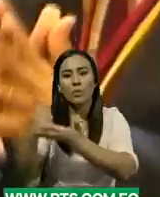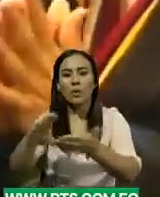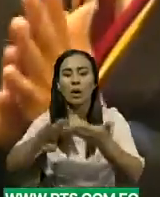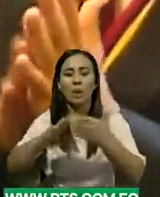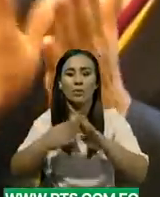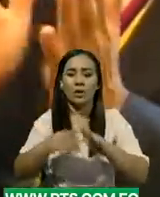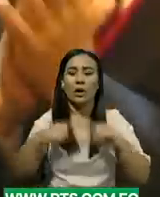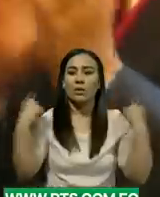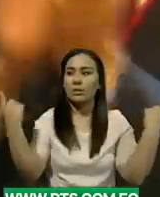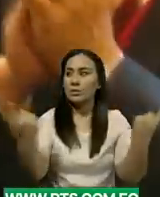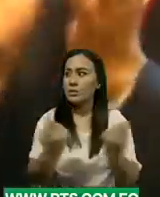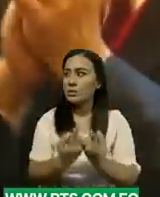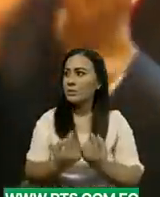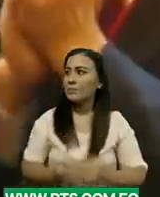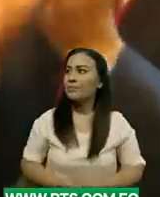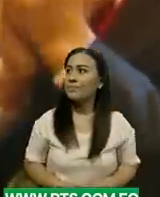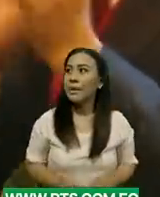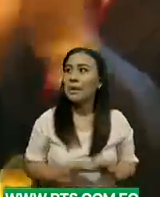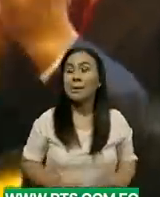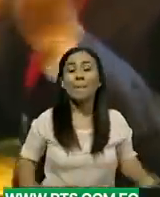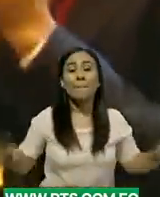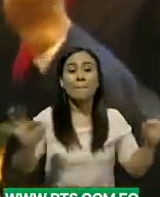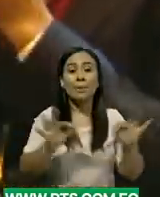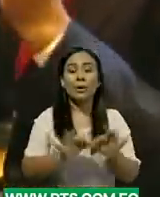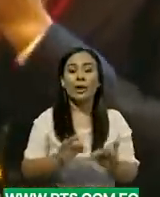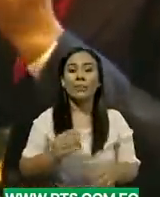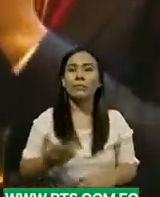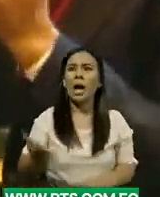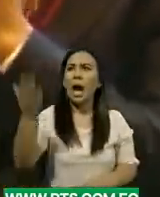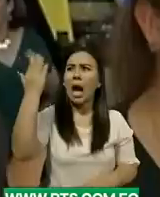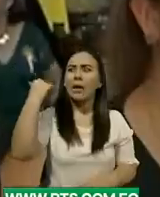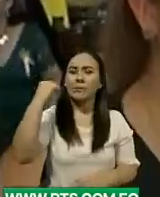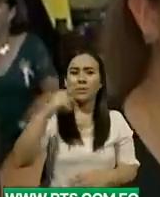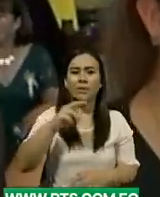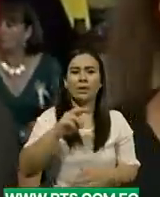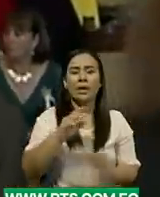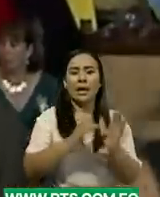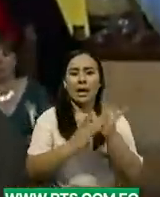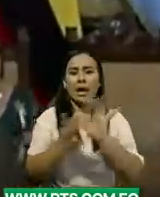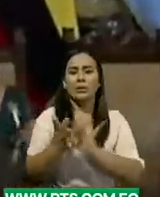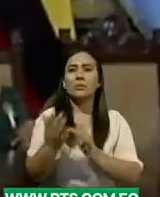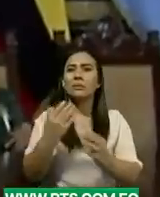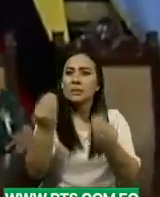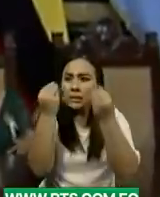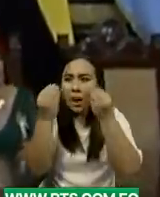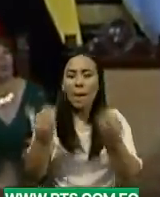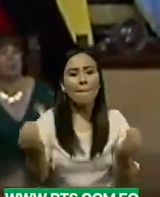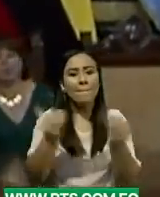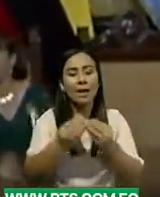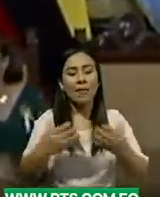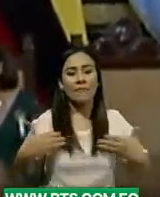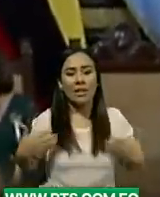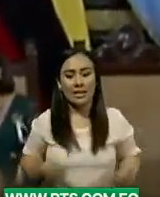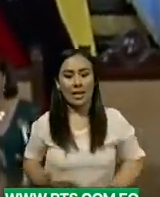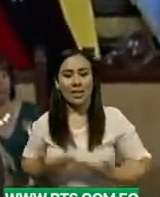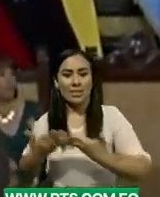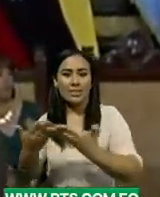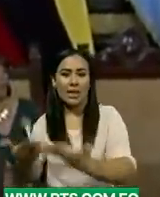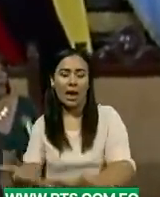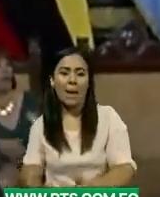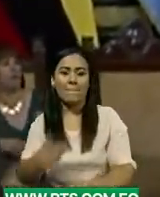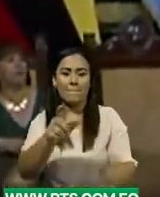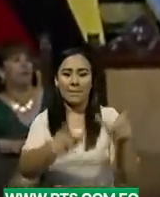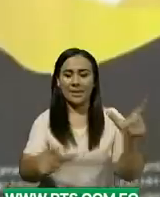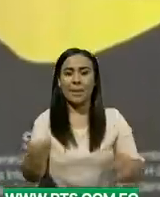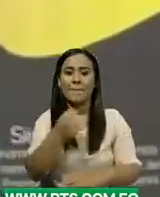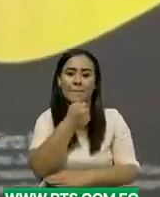comunidad. Hay un ser muy importante que estuvo aquí en el mundo hace 2000 años, y es Jesucristo, y él enseñó que más bienaventurado es dar que recibir, y el